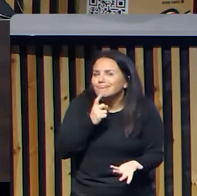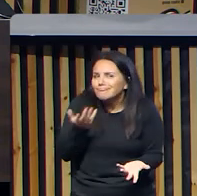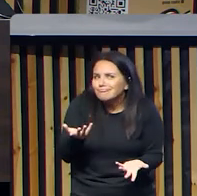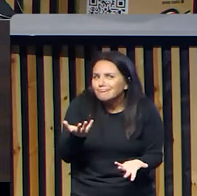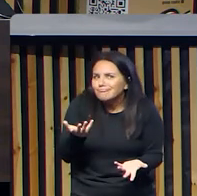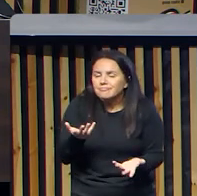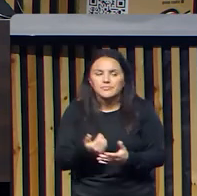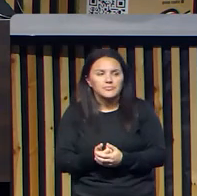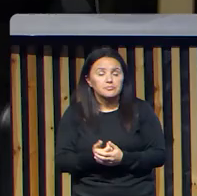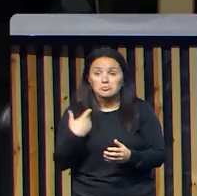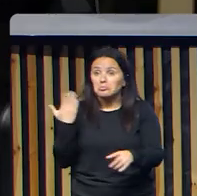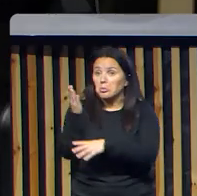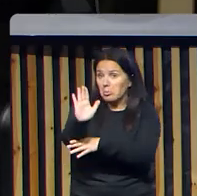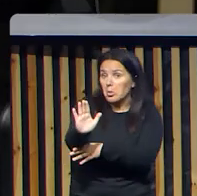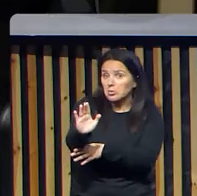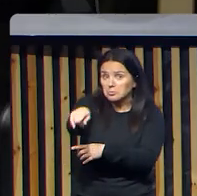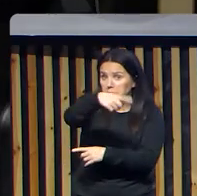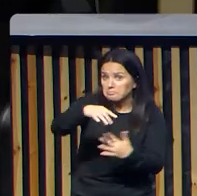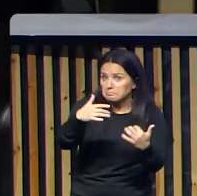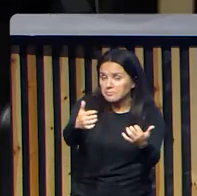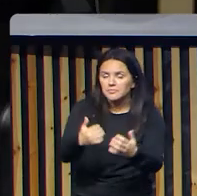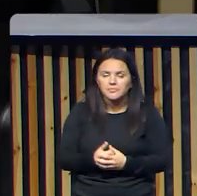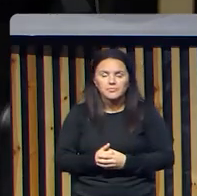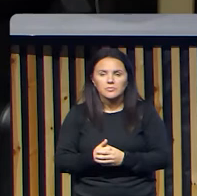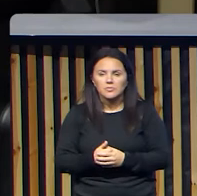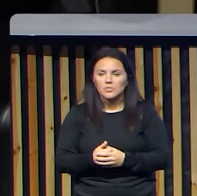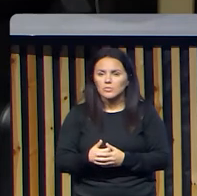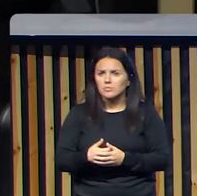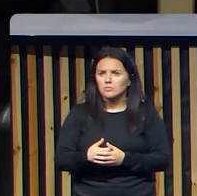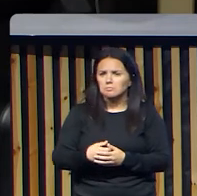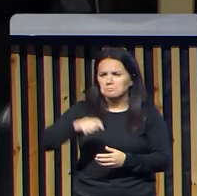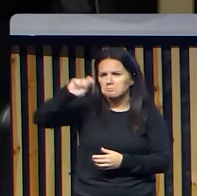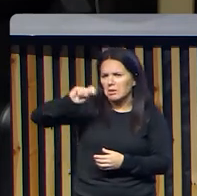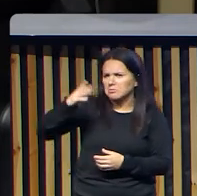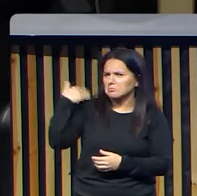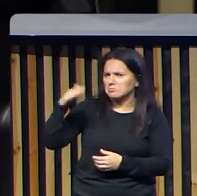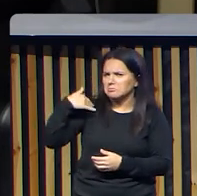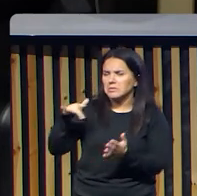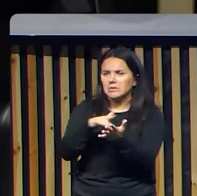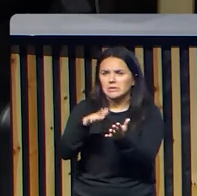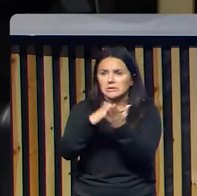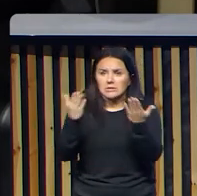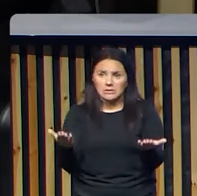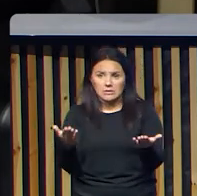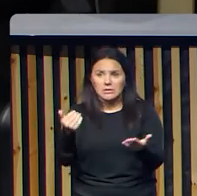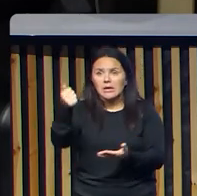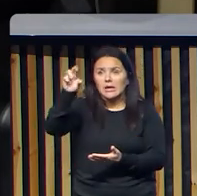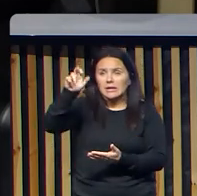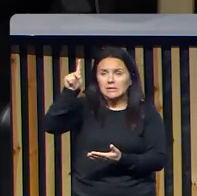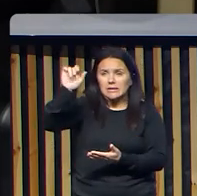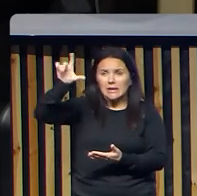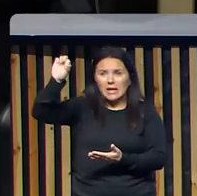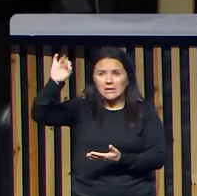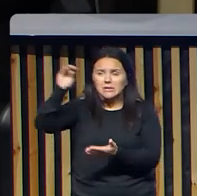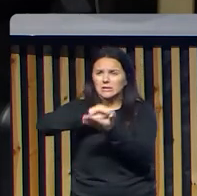pues os propongo si os parece bien hace unos meses esta revista archiletras que tiene un